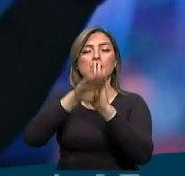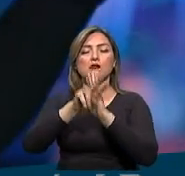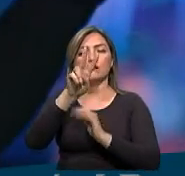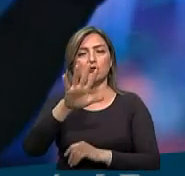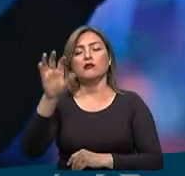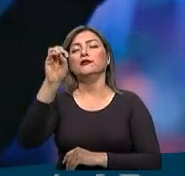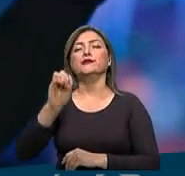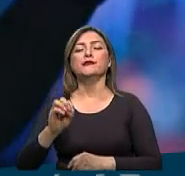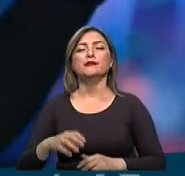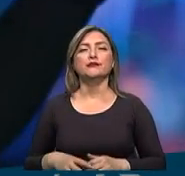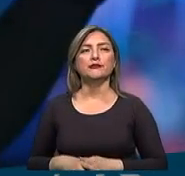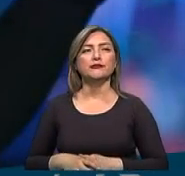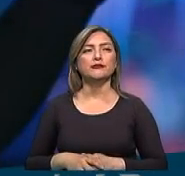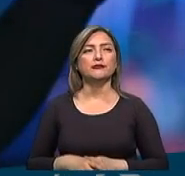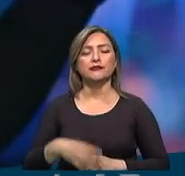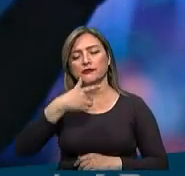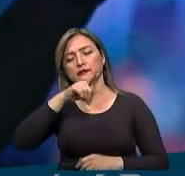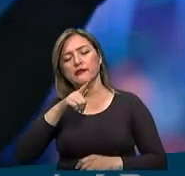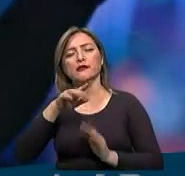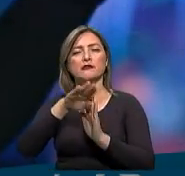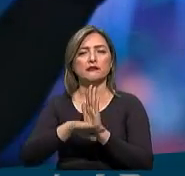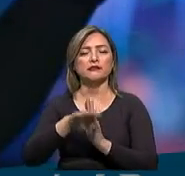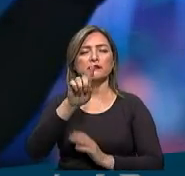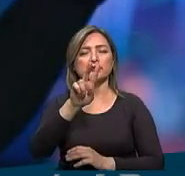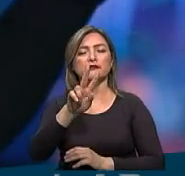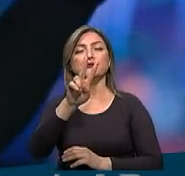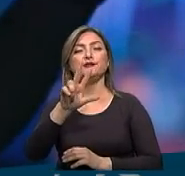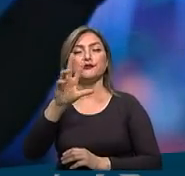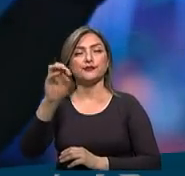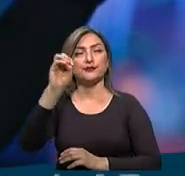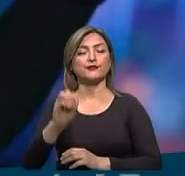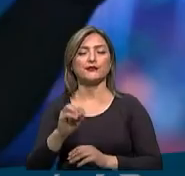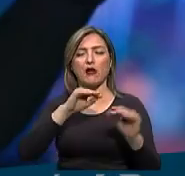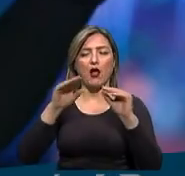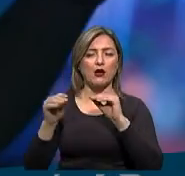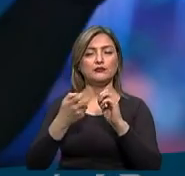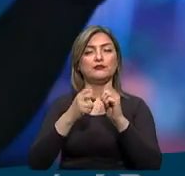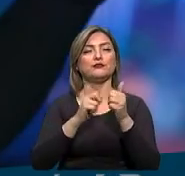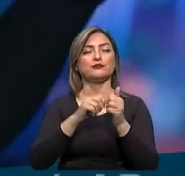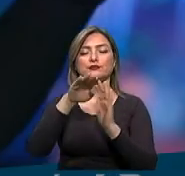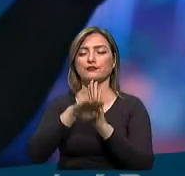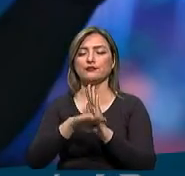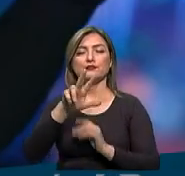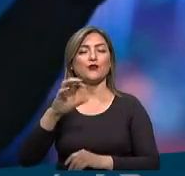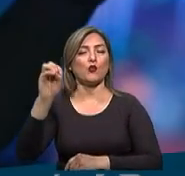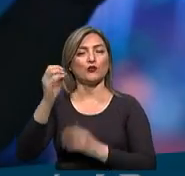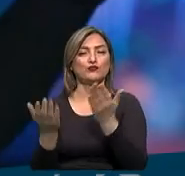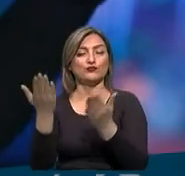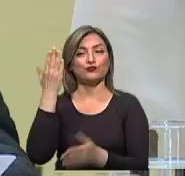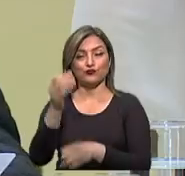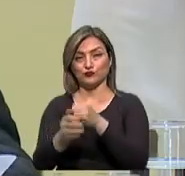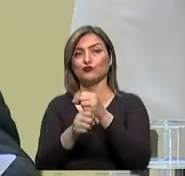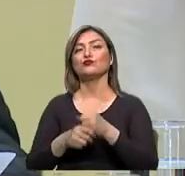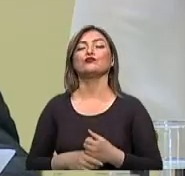del menos 25%, los libadores menos 23% y los escándalos menos 30% en relación con el año